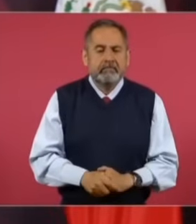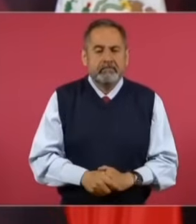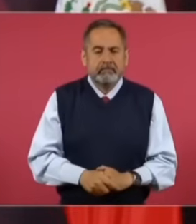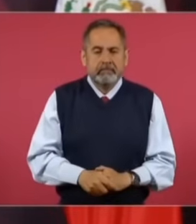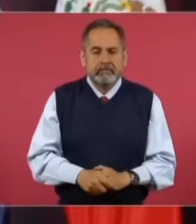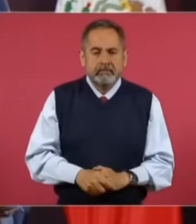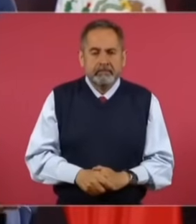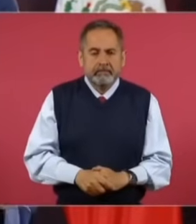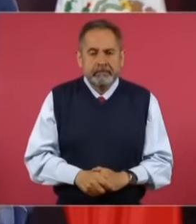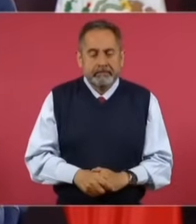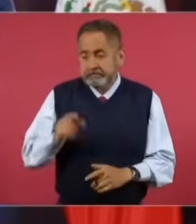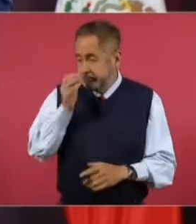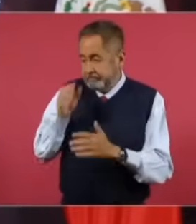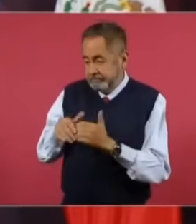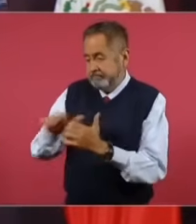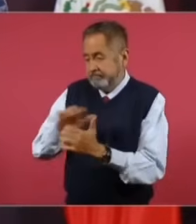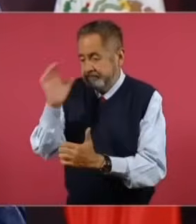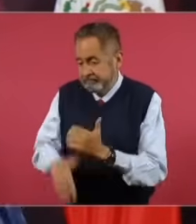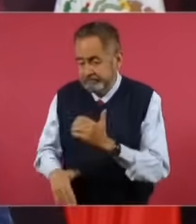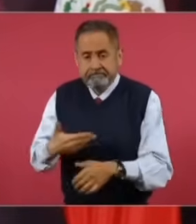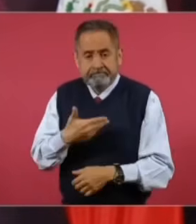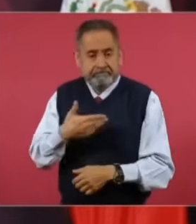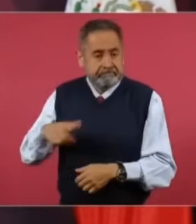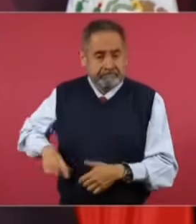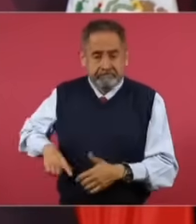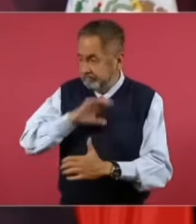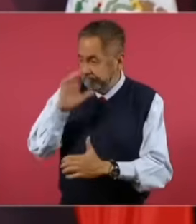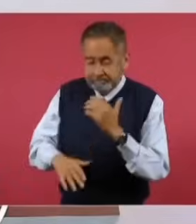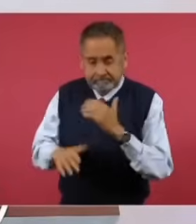Más que ya voy a terminar el gobierno y les puedo decir,